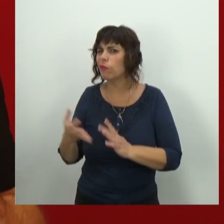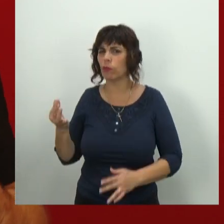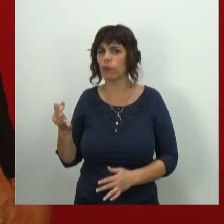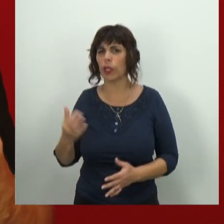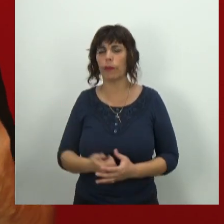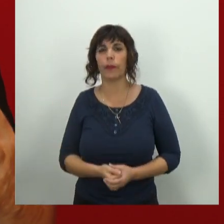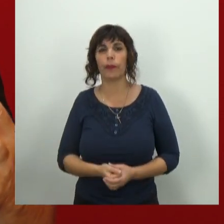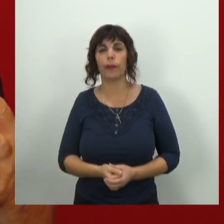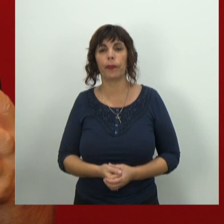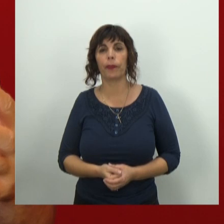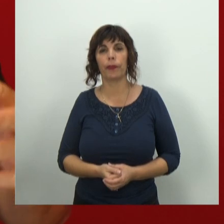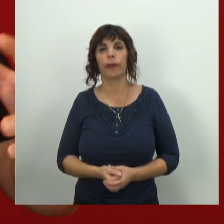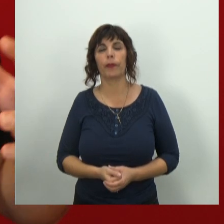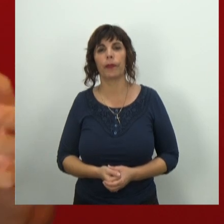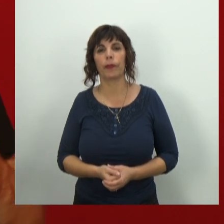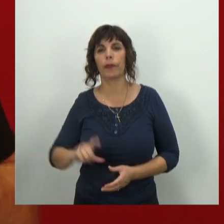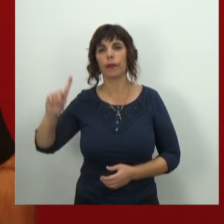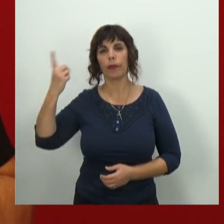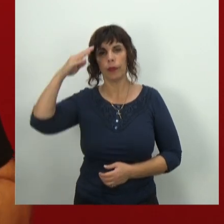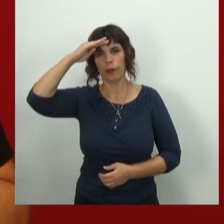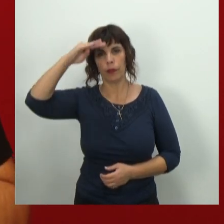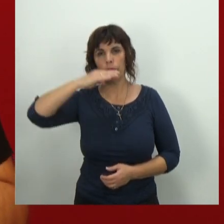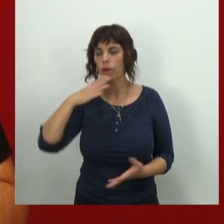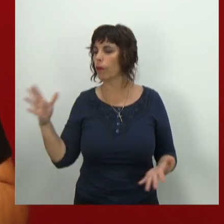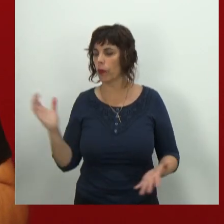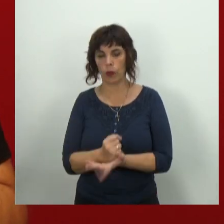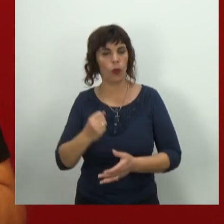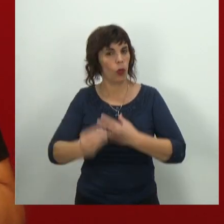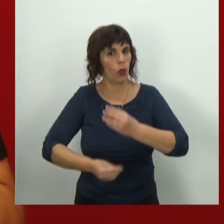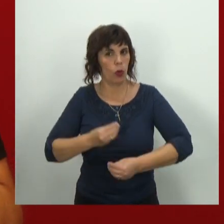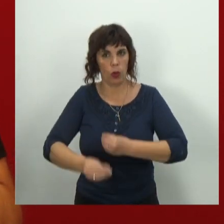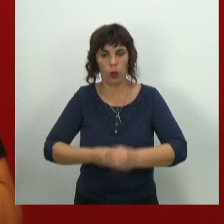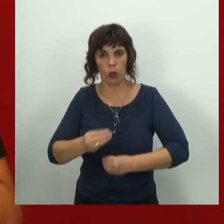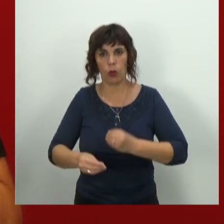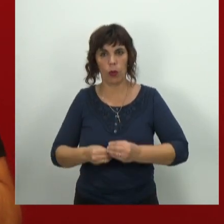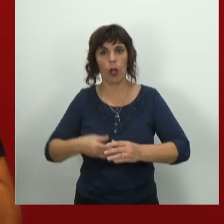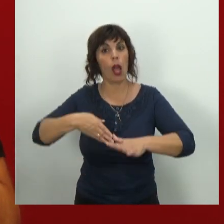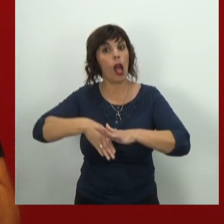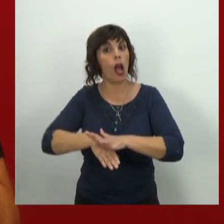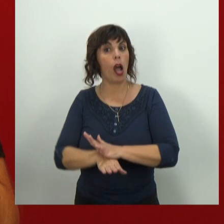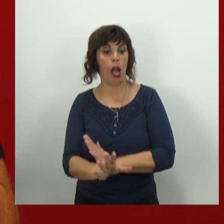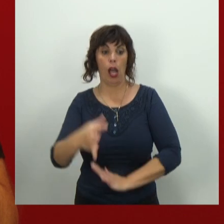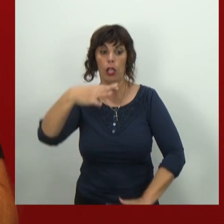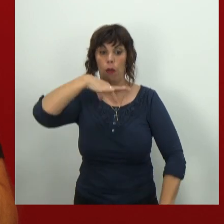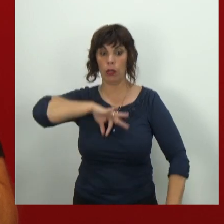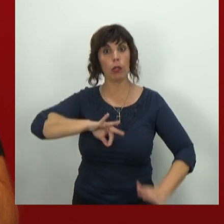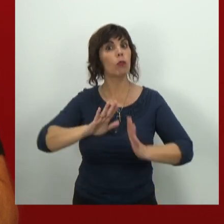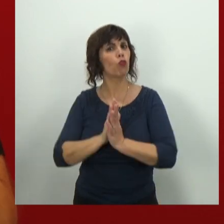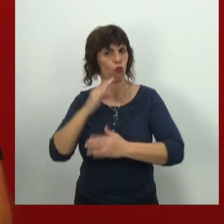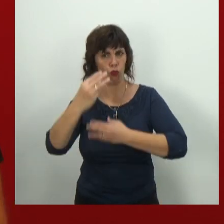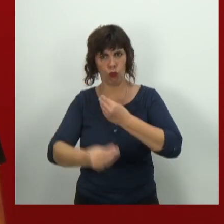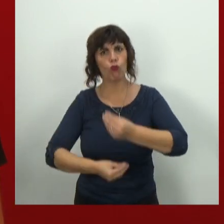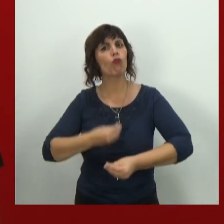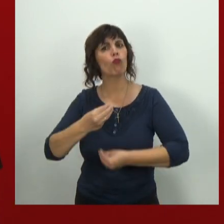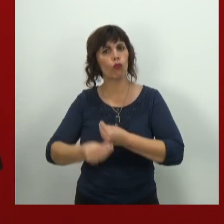Dios el Padre, todo lo que Él hace, lo hace por su Espíritu, Ruach HaKodesh,